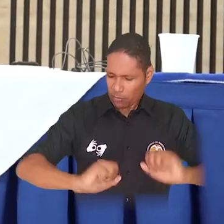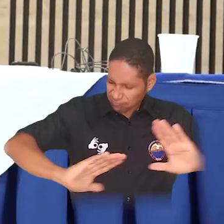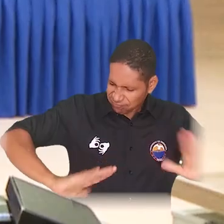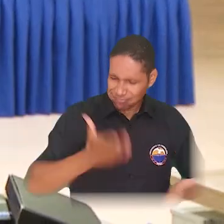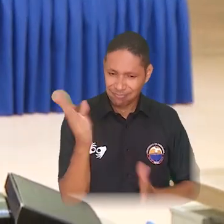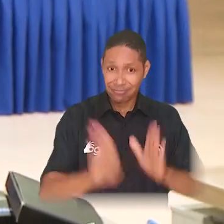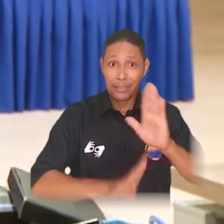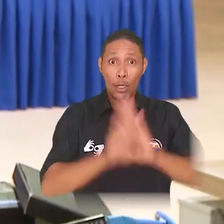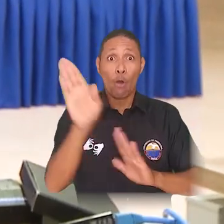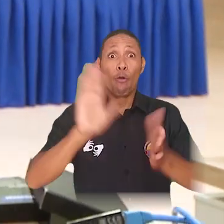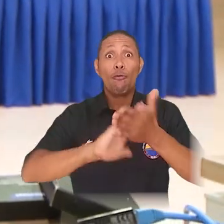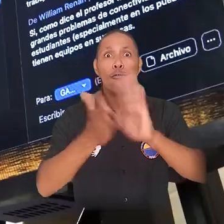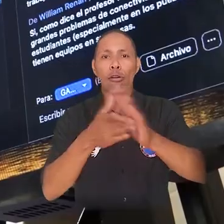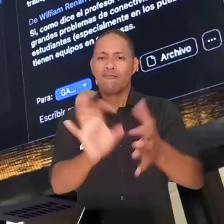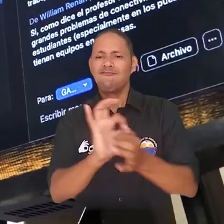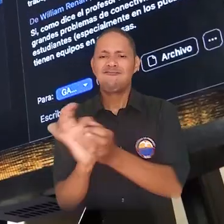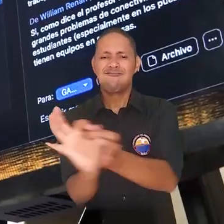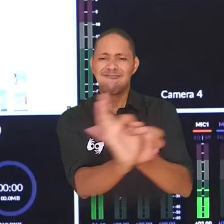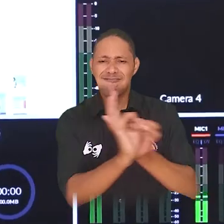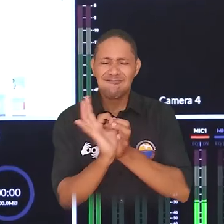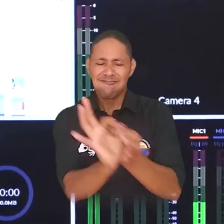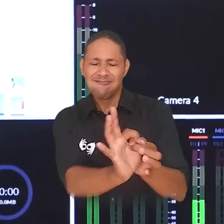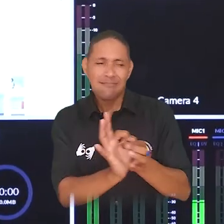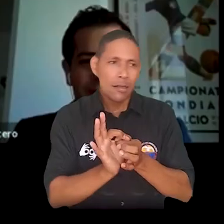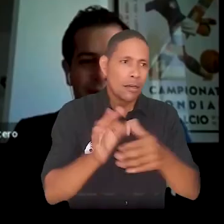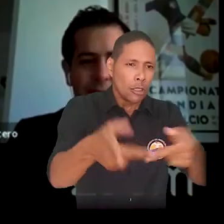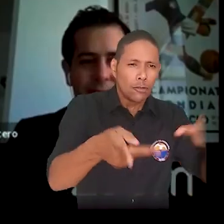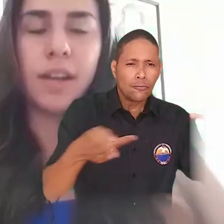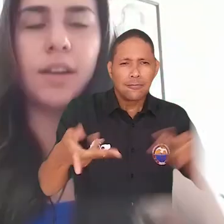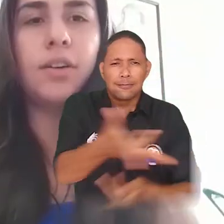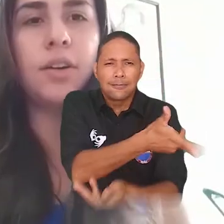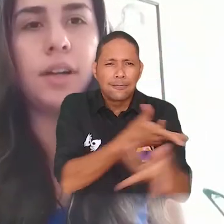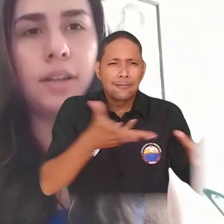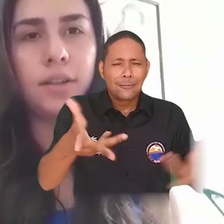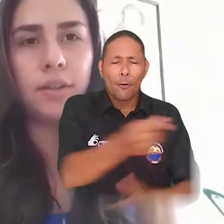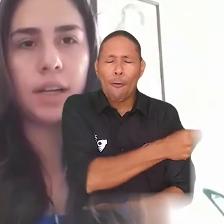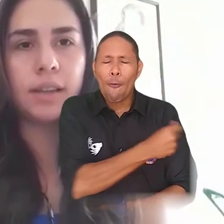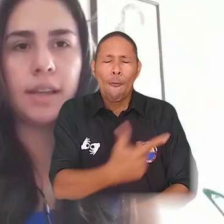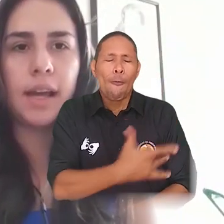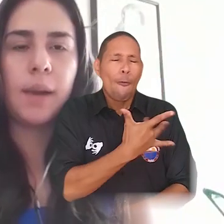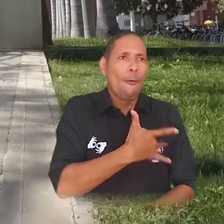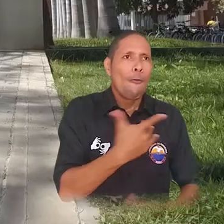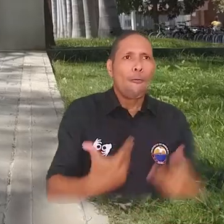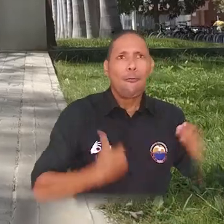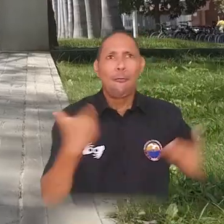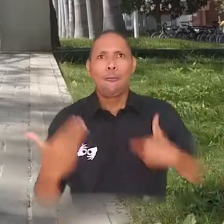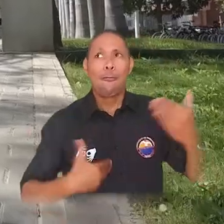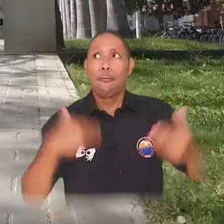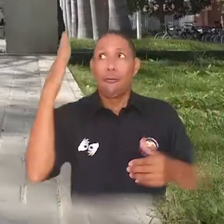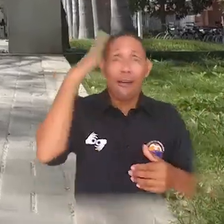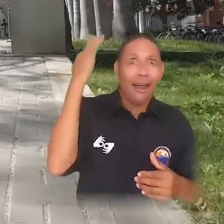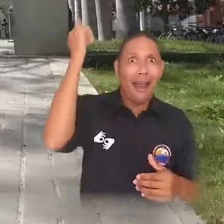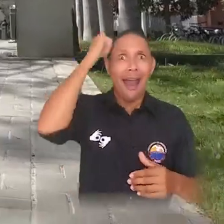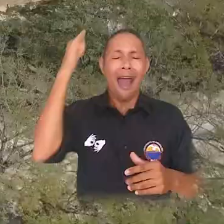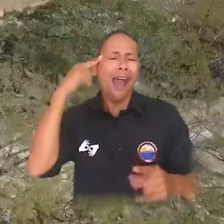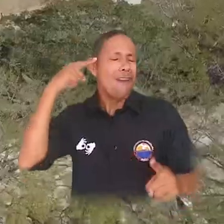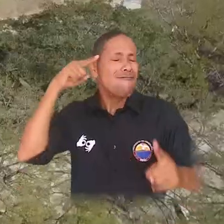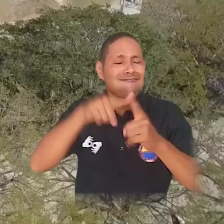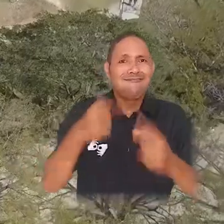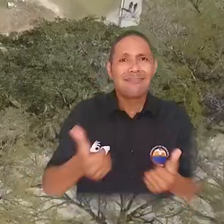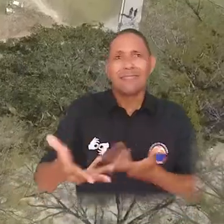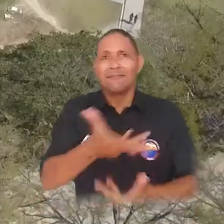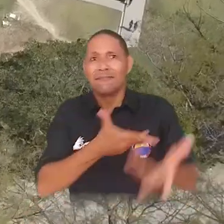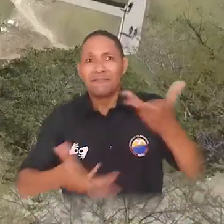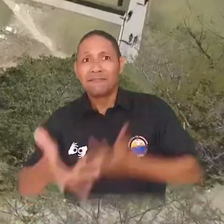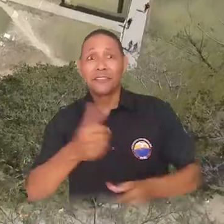la distancia une a su comunidad mediante espacios enriquecedores que invitan al entusiasmo académico frente a la nueva normalidad en la que